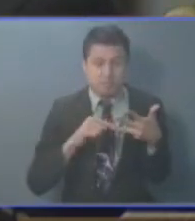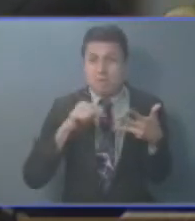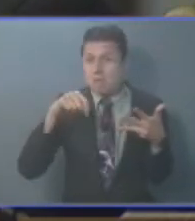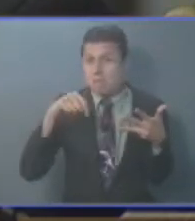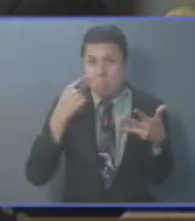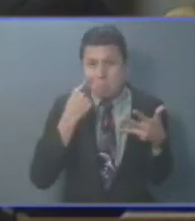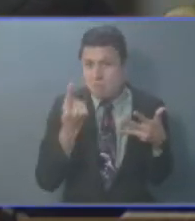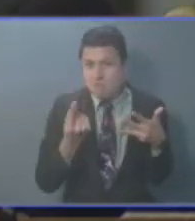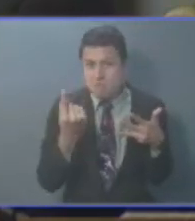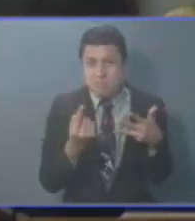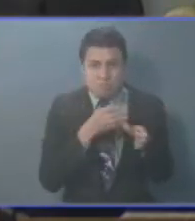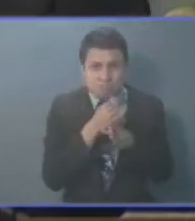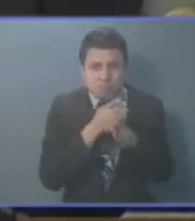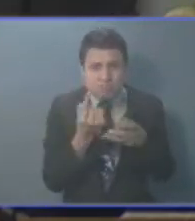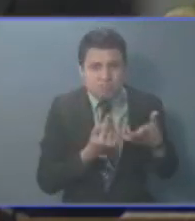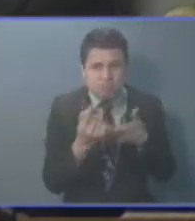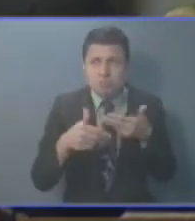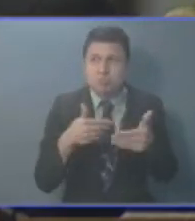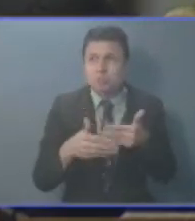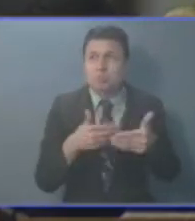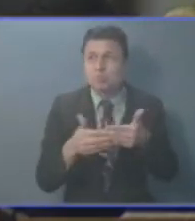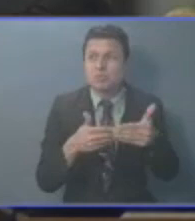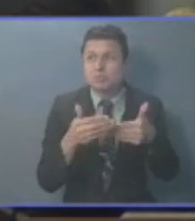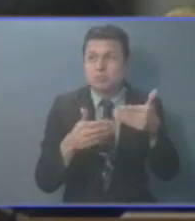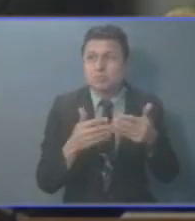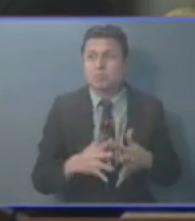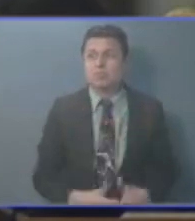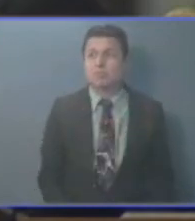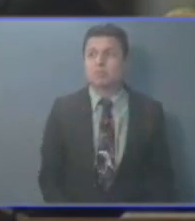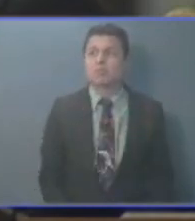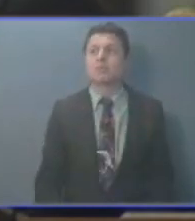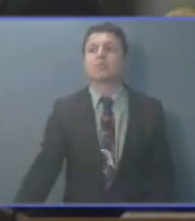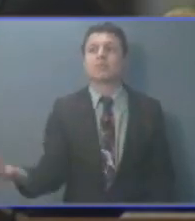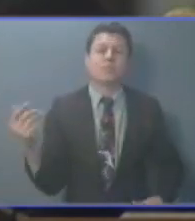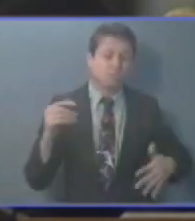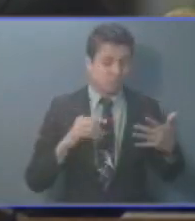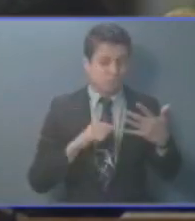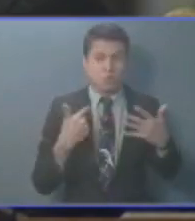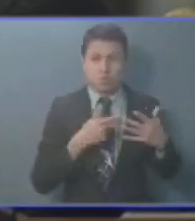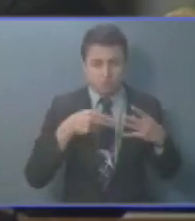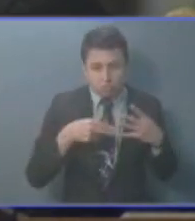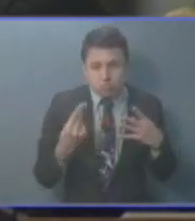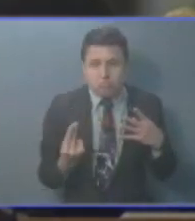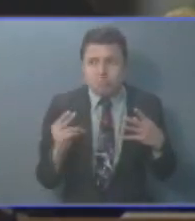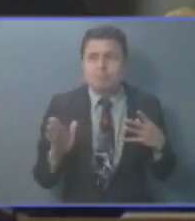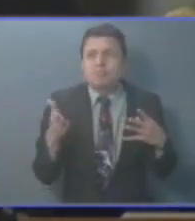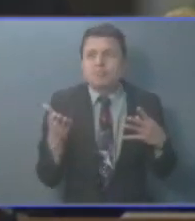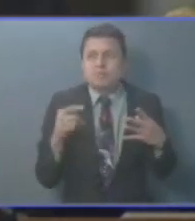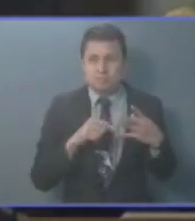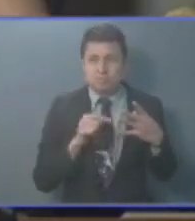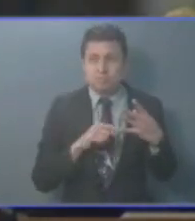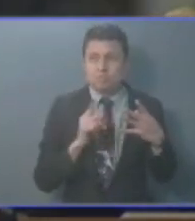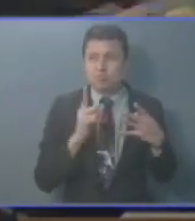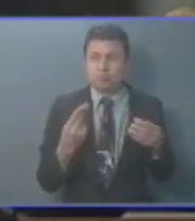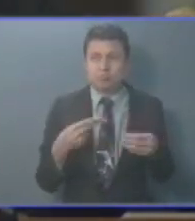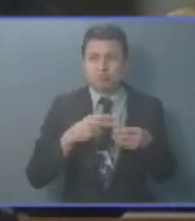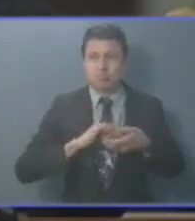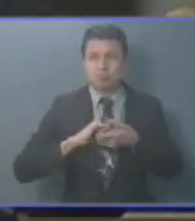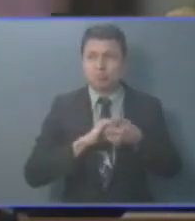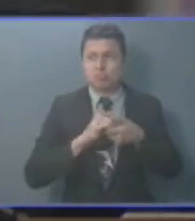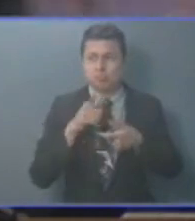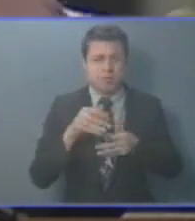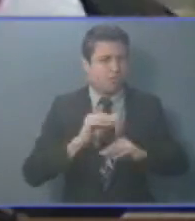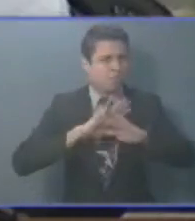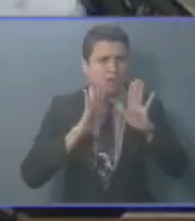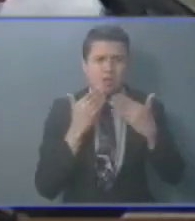no vemos especialistas al frente de esto. Vamos a renunciar porque no se nos toma en cuenta. Eso